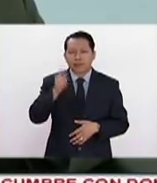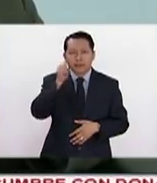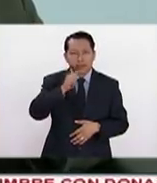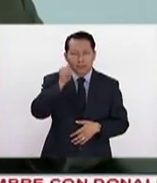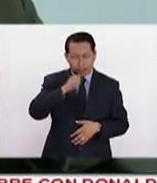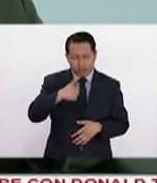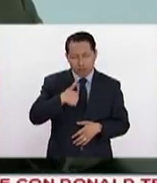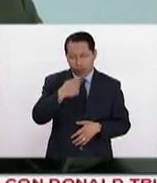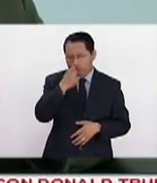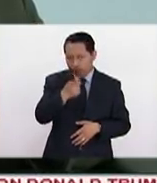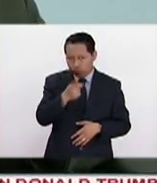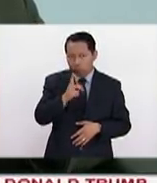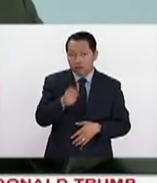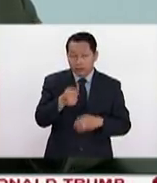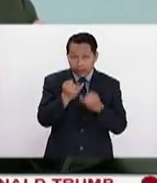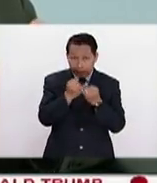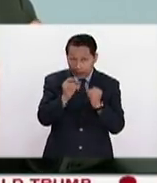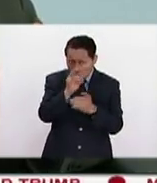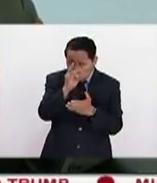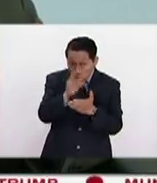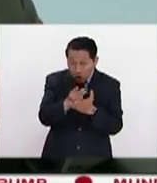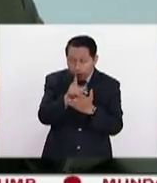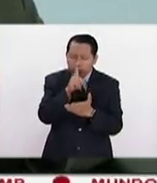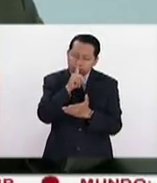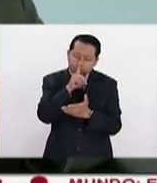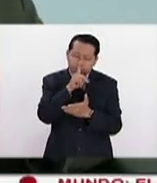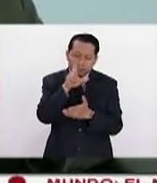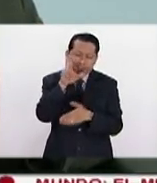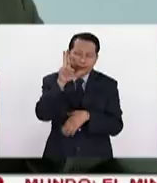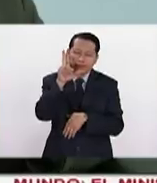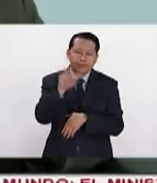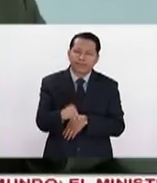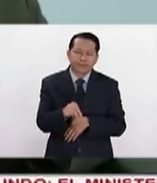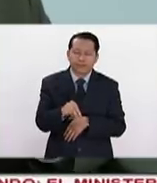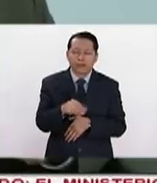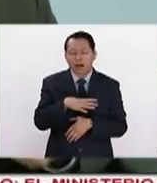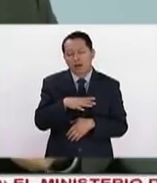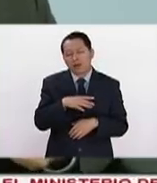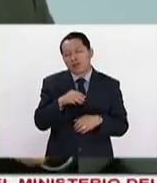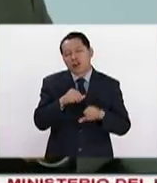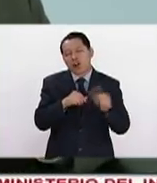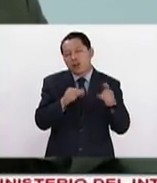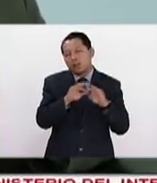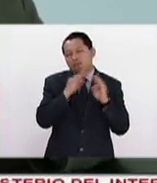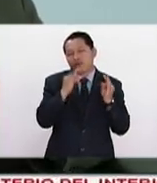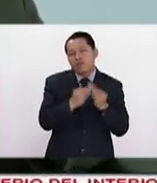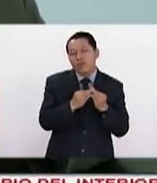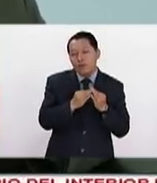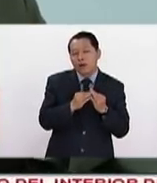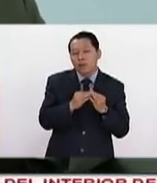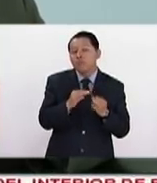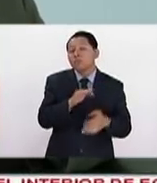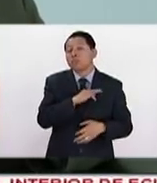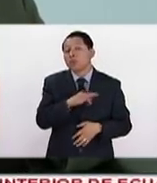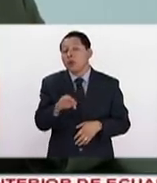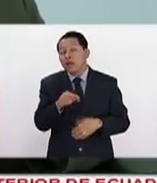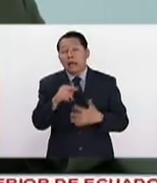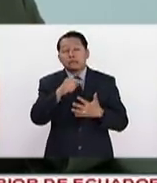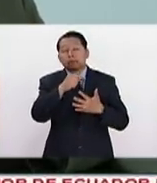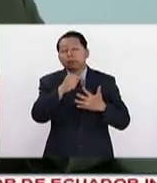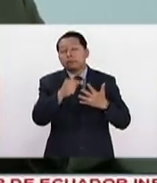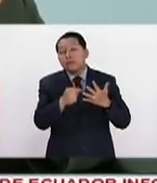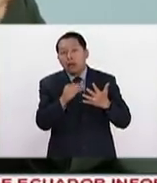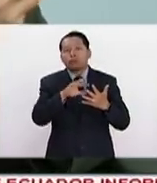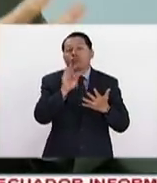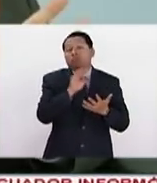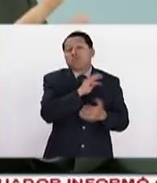dicho, ¿es la independencia la única opción? No, en absoluto. Hay otros, por supuesto, y quizás entre ellos, el